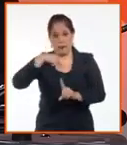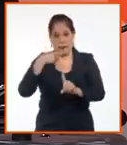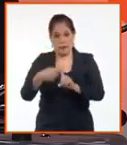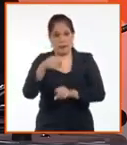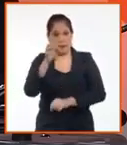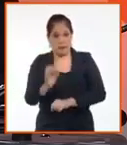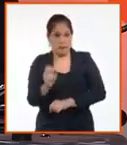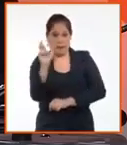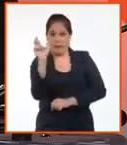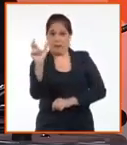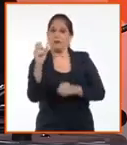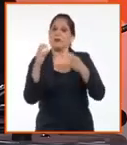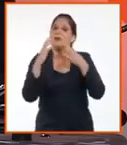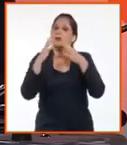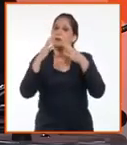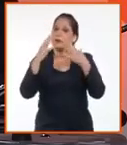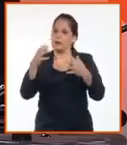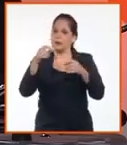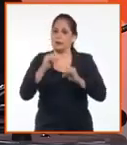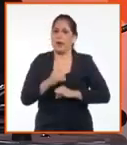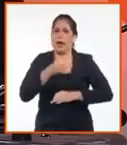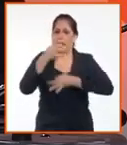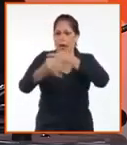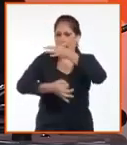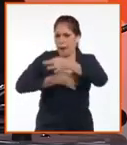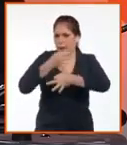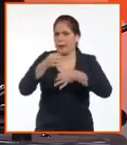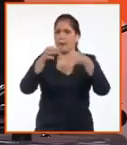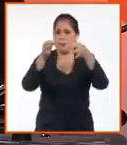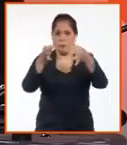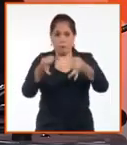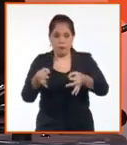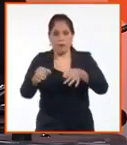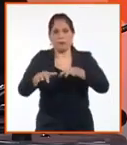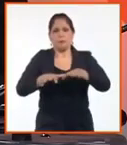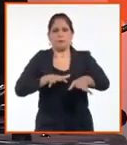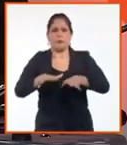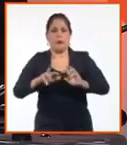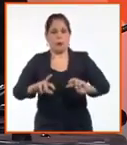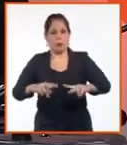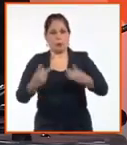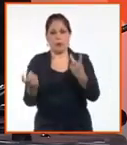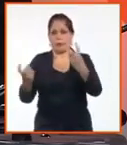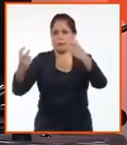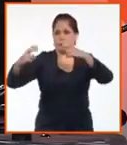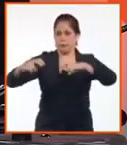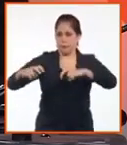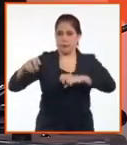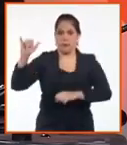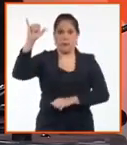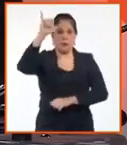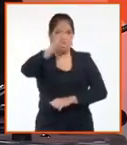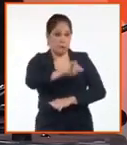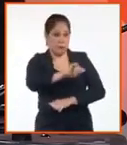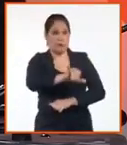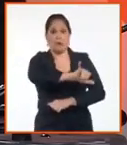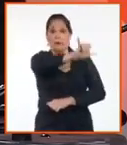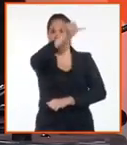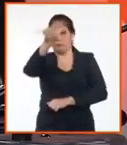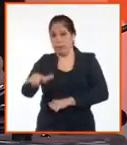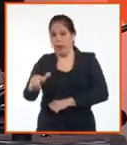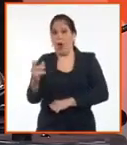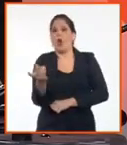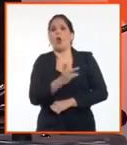también en la que ya se ha anunciado pues se preparan para reanudar los vuelos entre ambas naciones